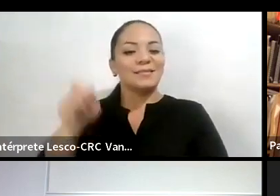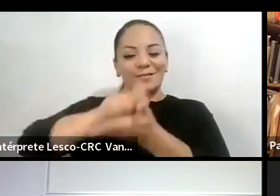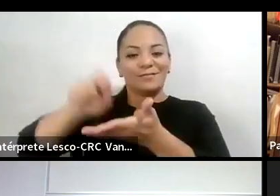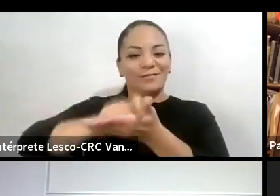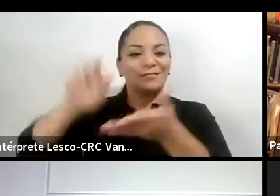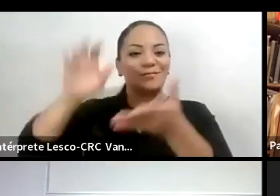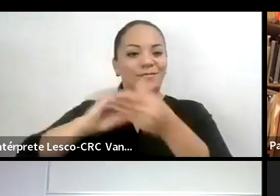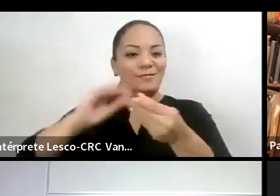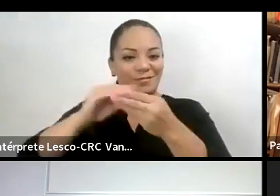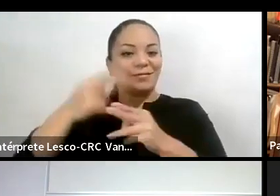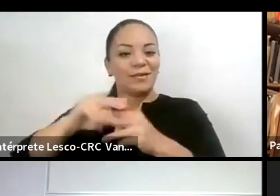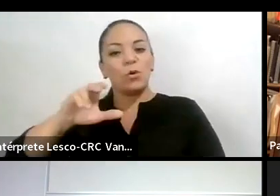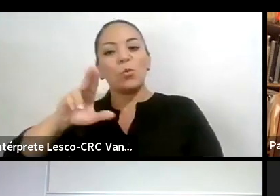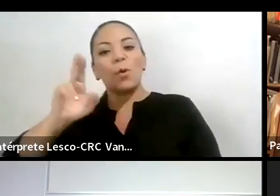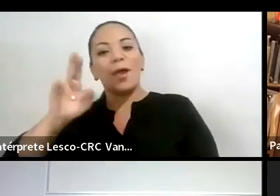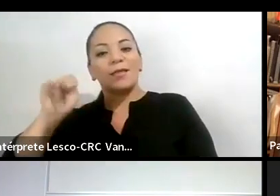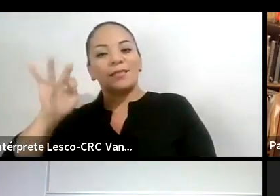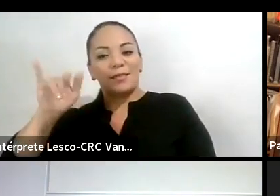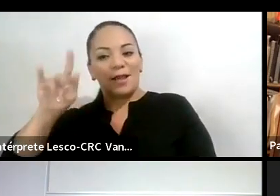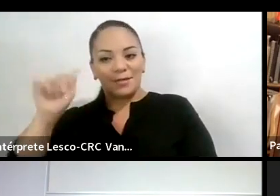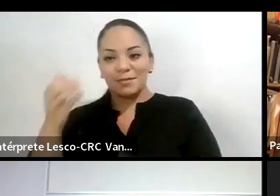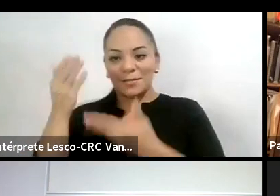Cuéntales. Adelante, Diego.